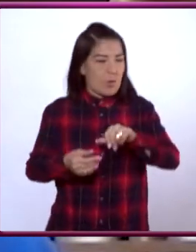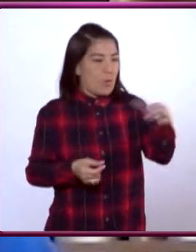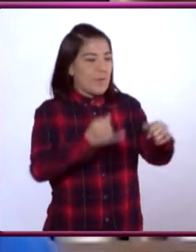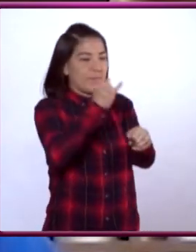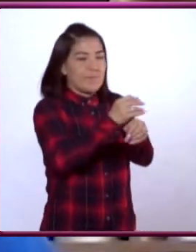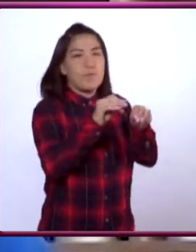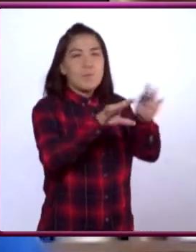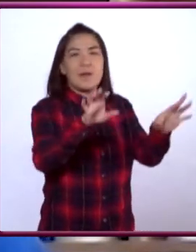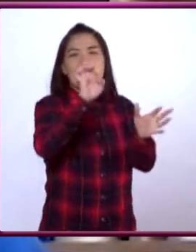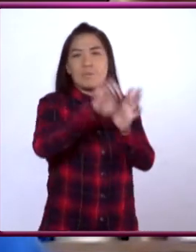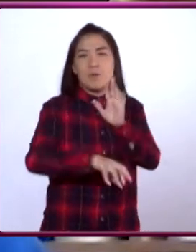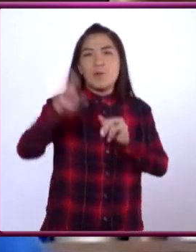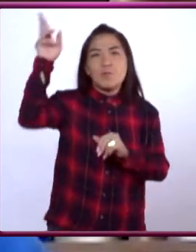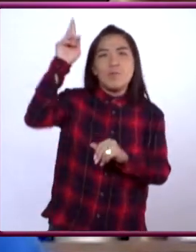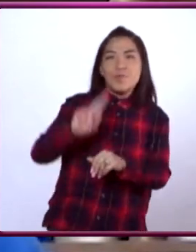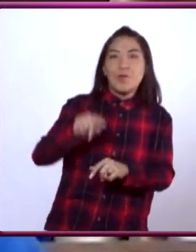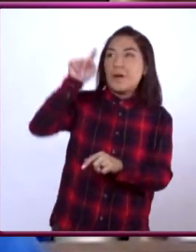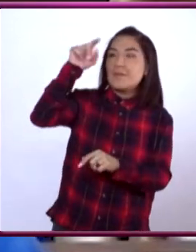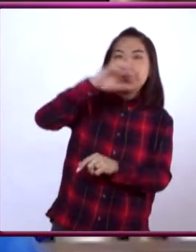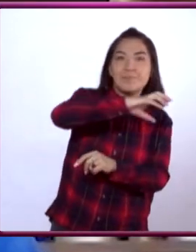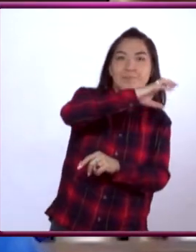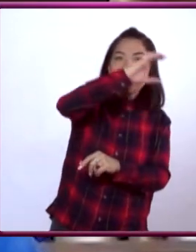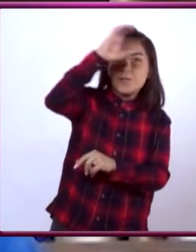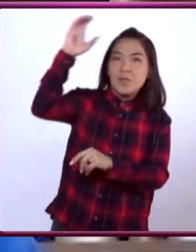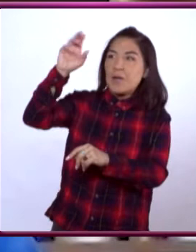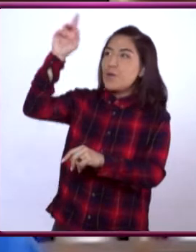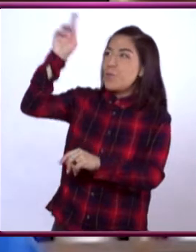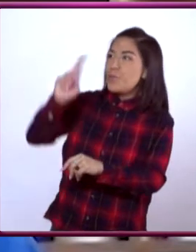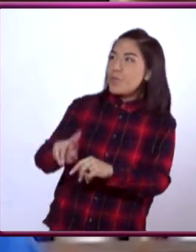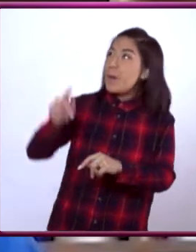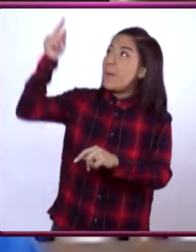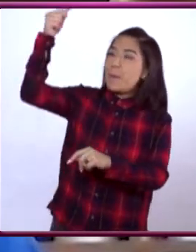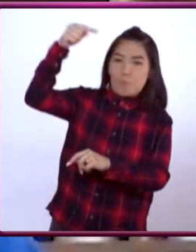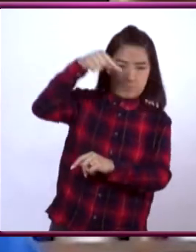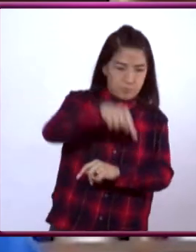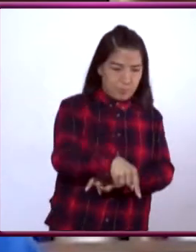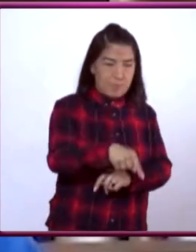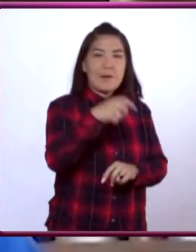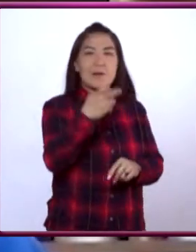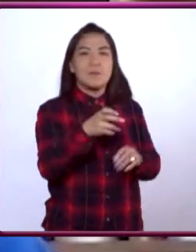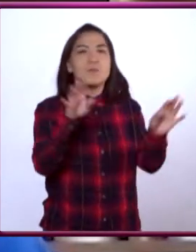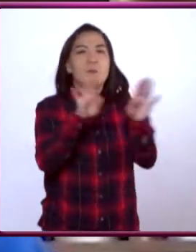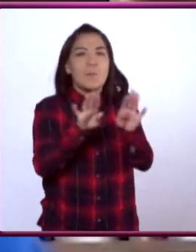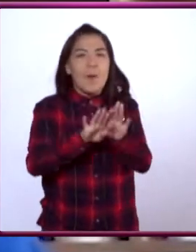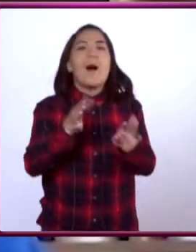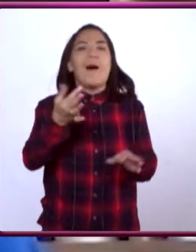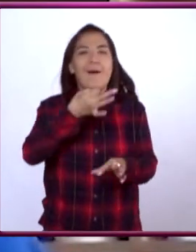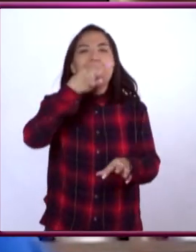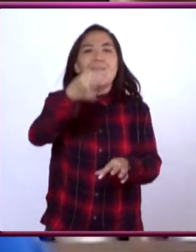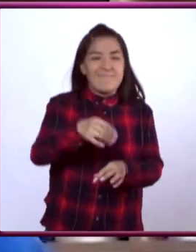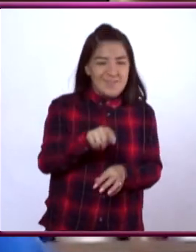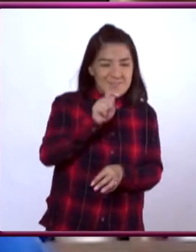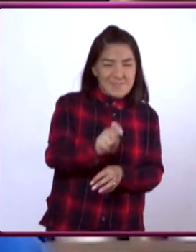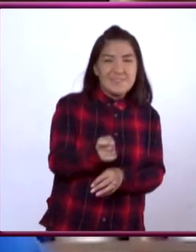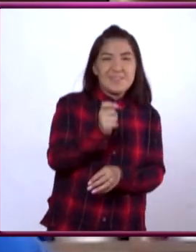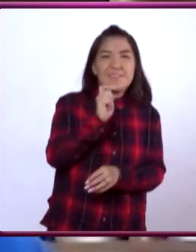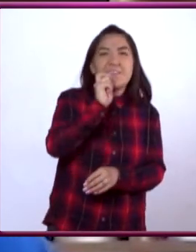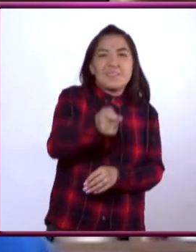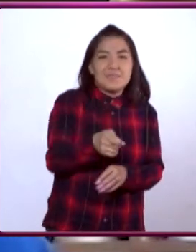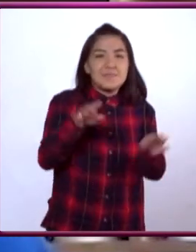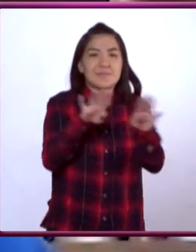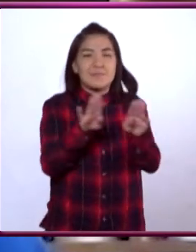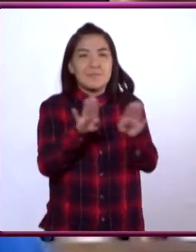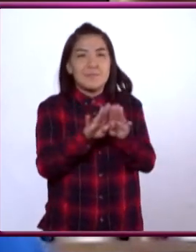dan? Pues los rayos cósmicos que detectamos, que entran a la Tierra, que entran a la atmósfera, nos dan información acerca